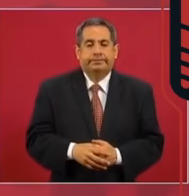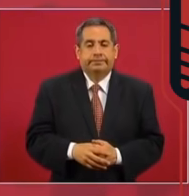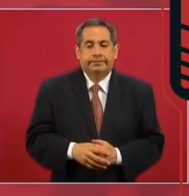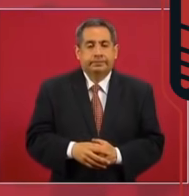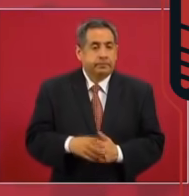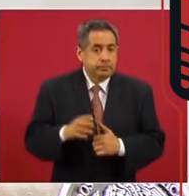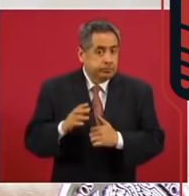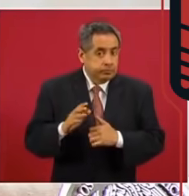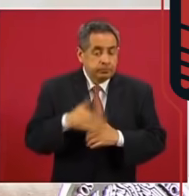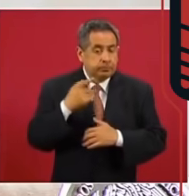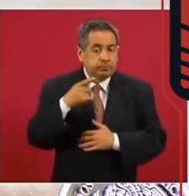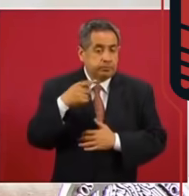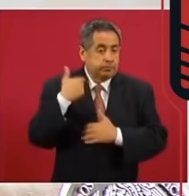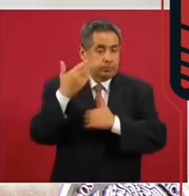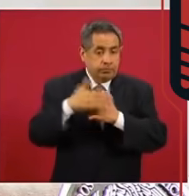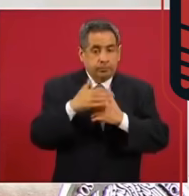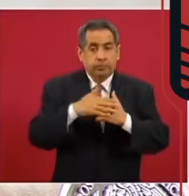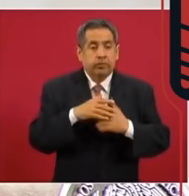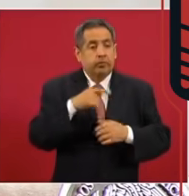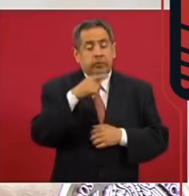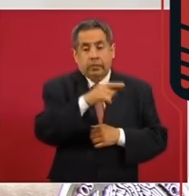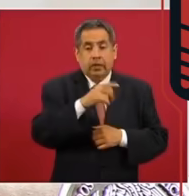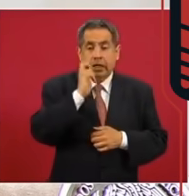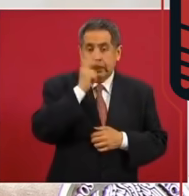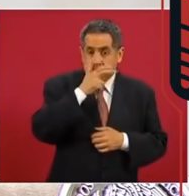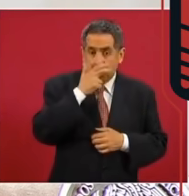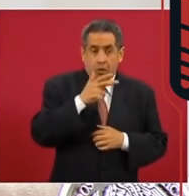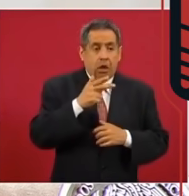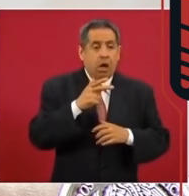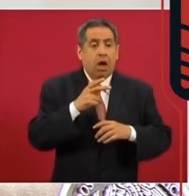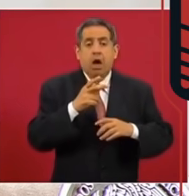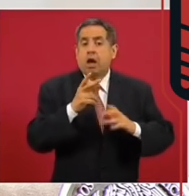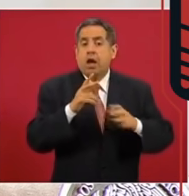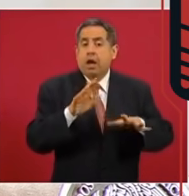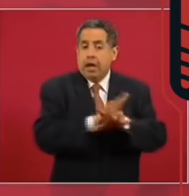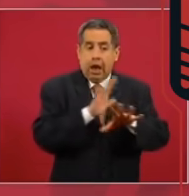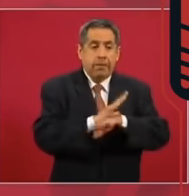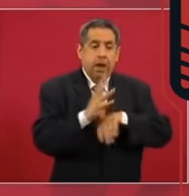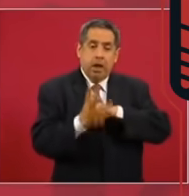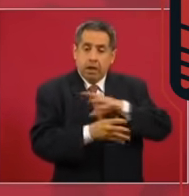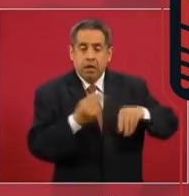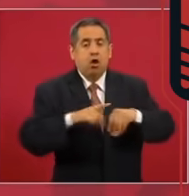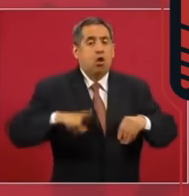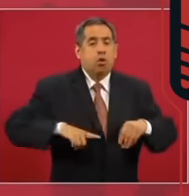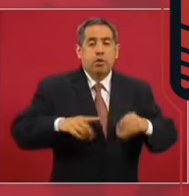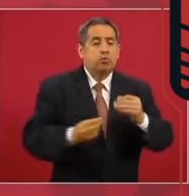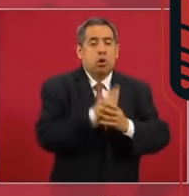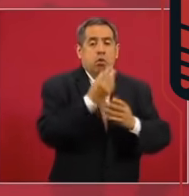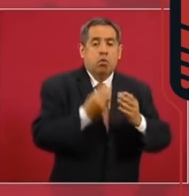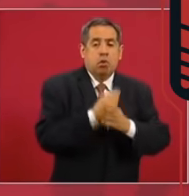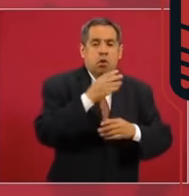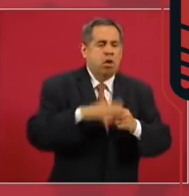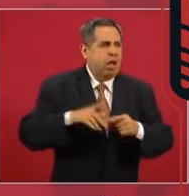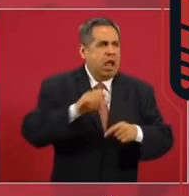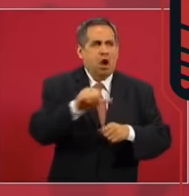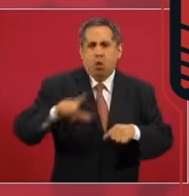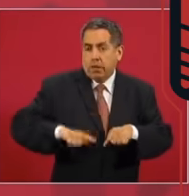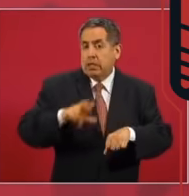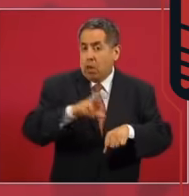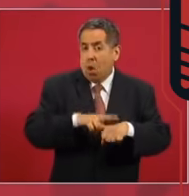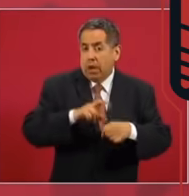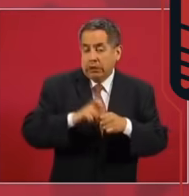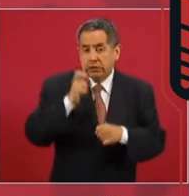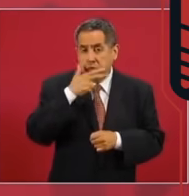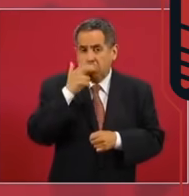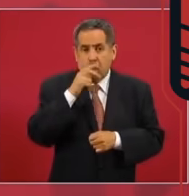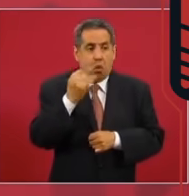porque se va a renovar el gobierno de Chihuahua, va a haber elecciones de gobernador en